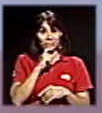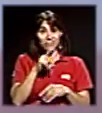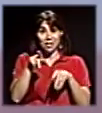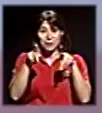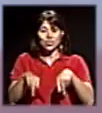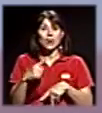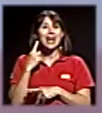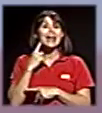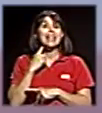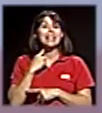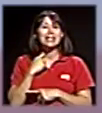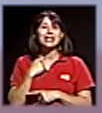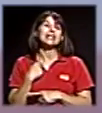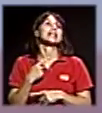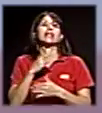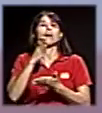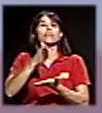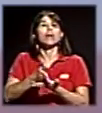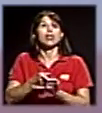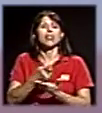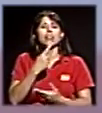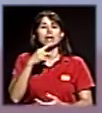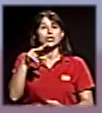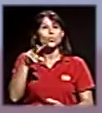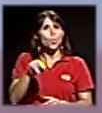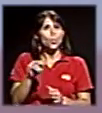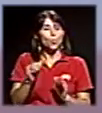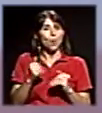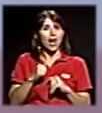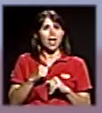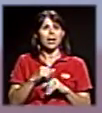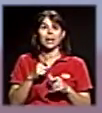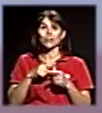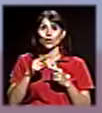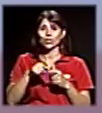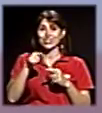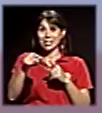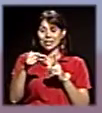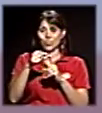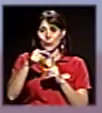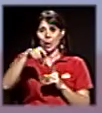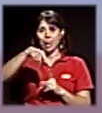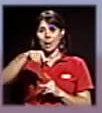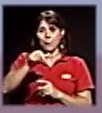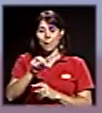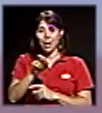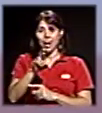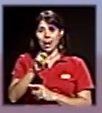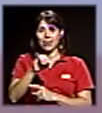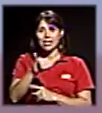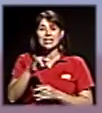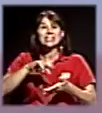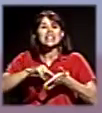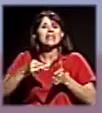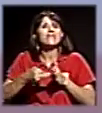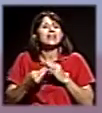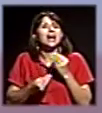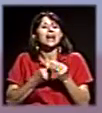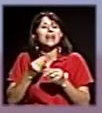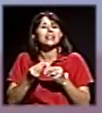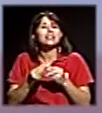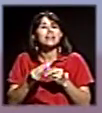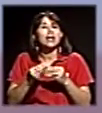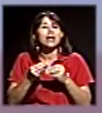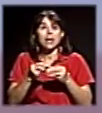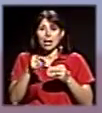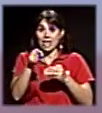adicto Entonces esto de Pari Es realmente aceptar e integrar esa